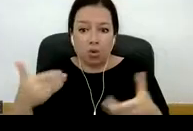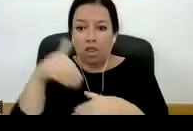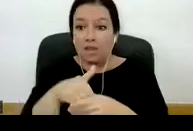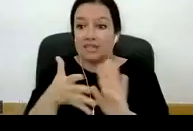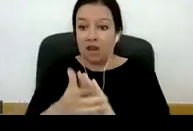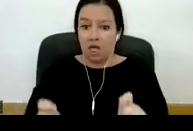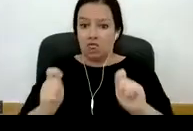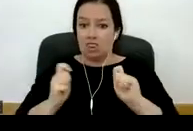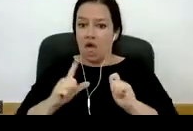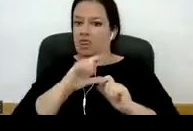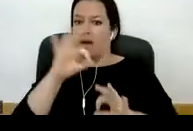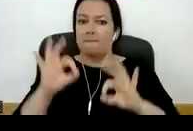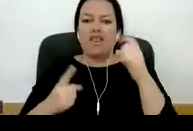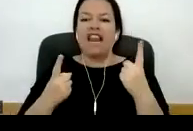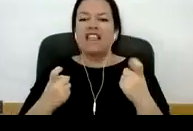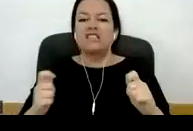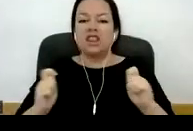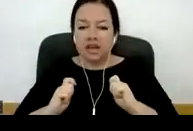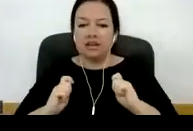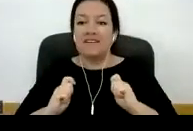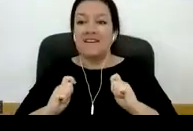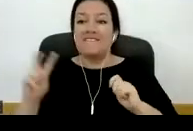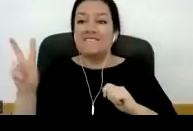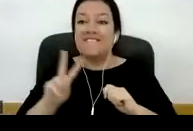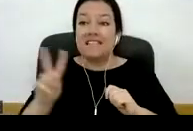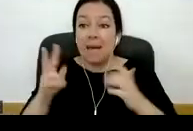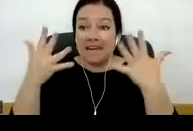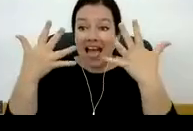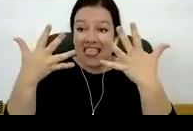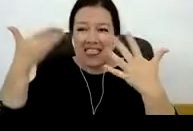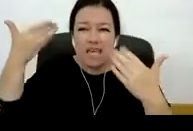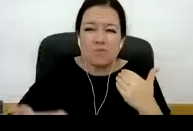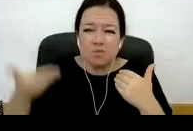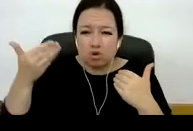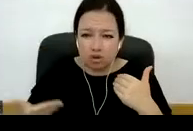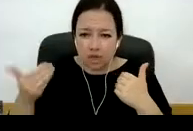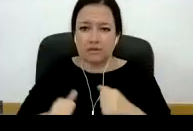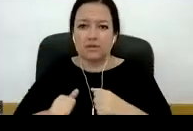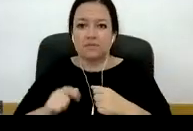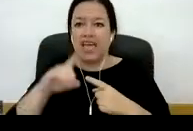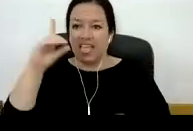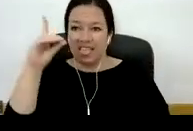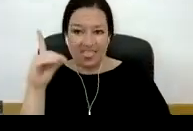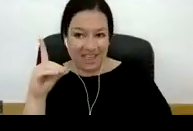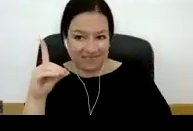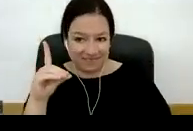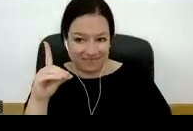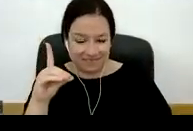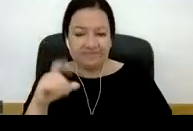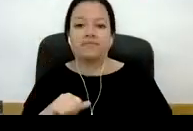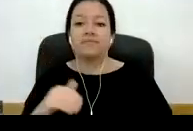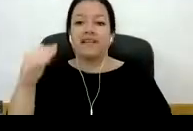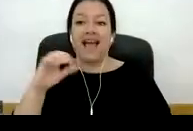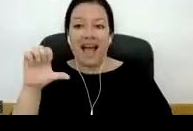diaria recomendada de 10 de las vitaminas más importantes. Aquí ya entran la D, que veíamos que estaba carencial,